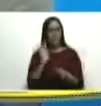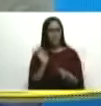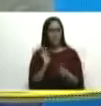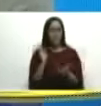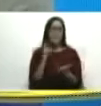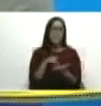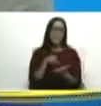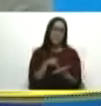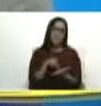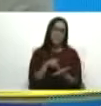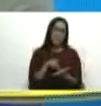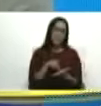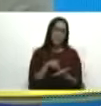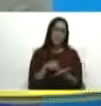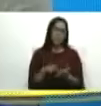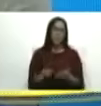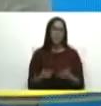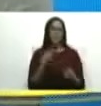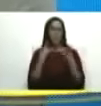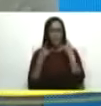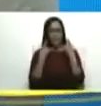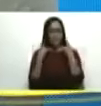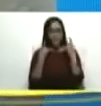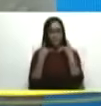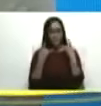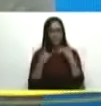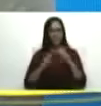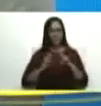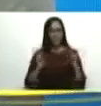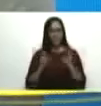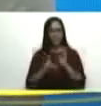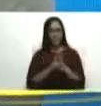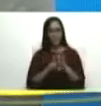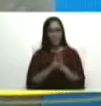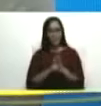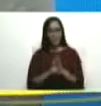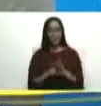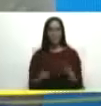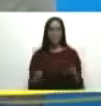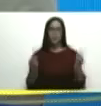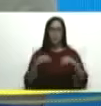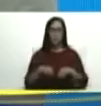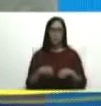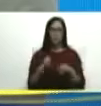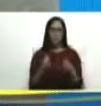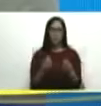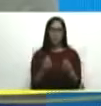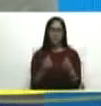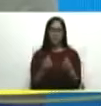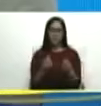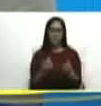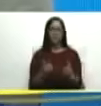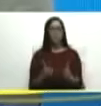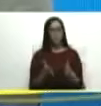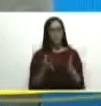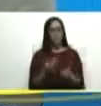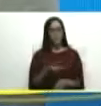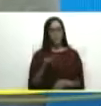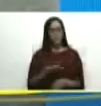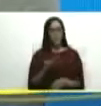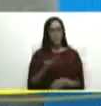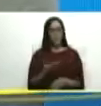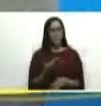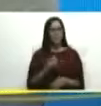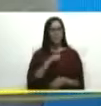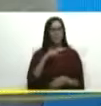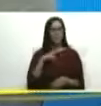manera muy activa en el tema de la ley de armonización tributaria. Yo creo que eso también es un logro muy importante.